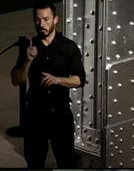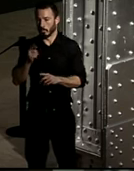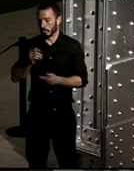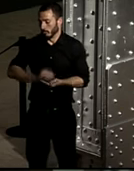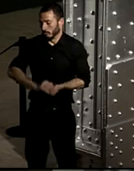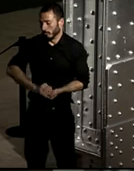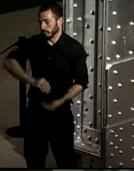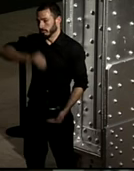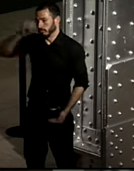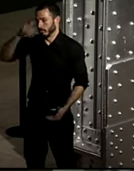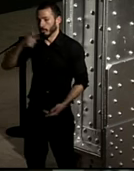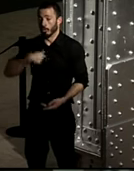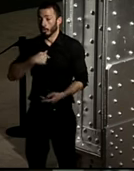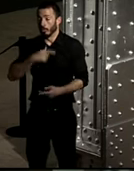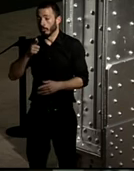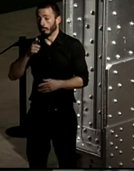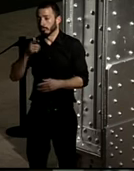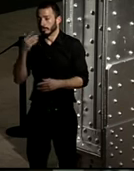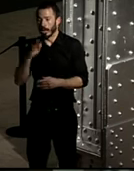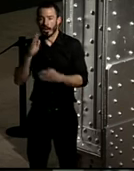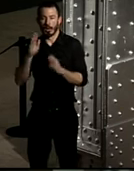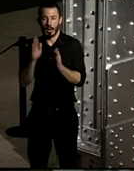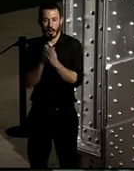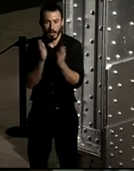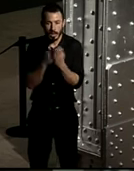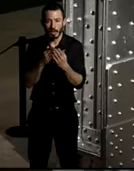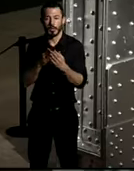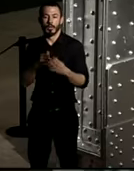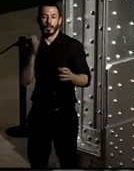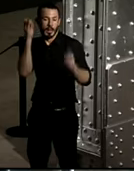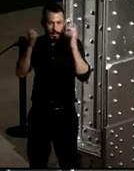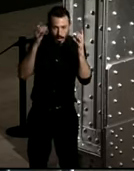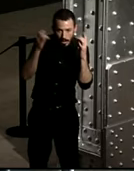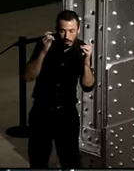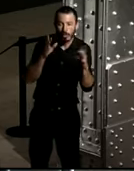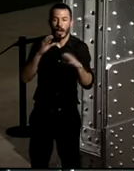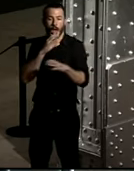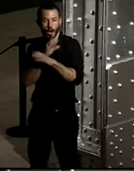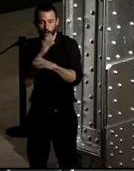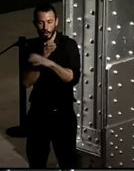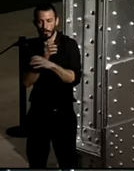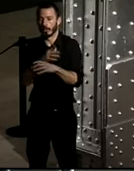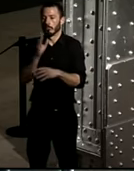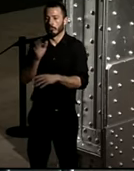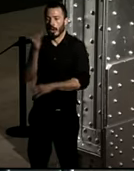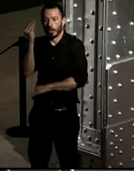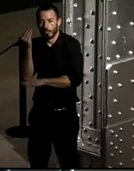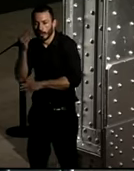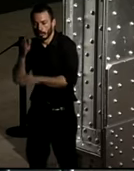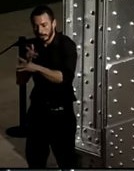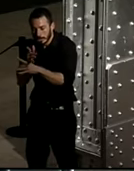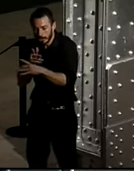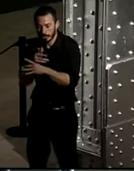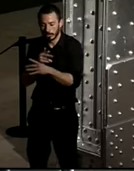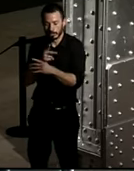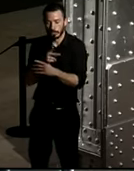tebeos y libracos de aventuras de pequeño y jugando con los Madelman, yo creo que ya estaba ahí el